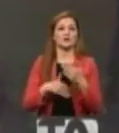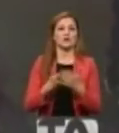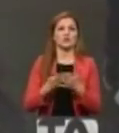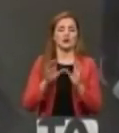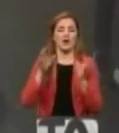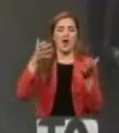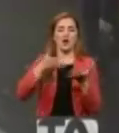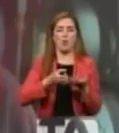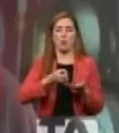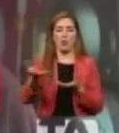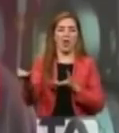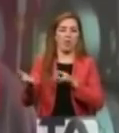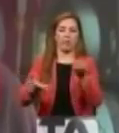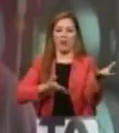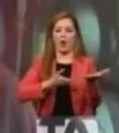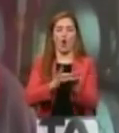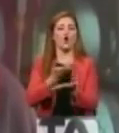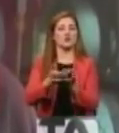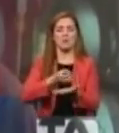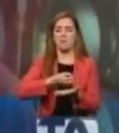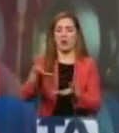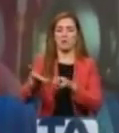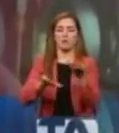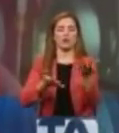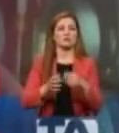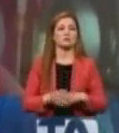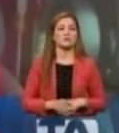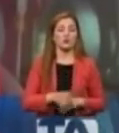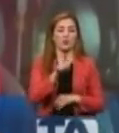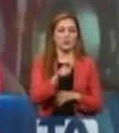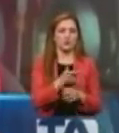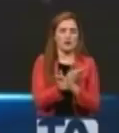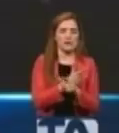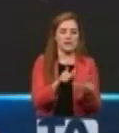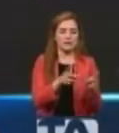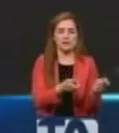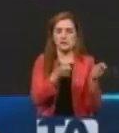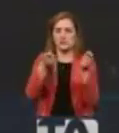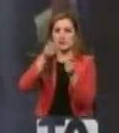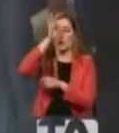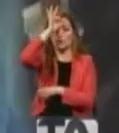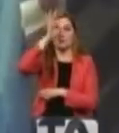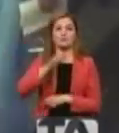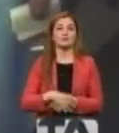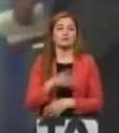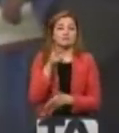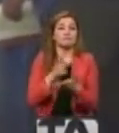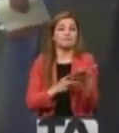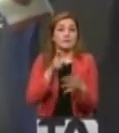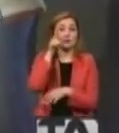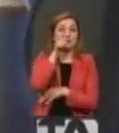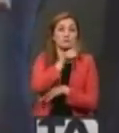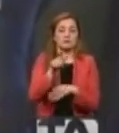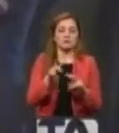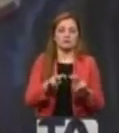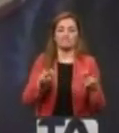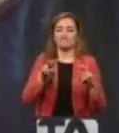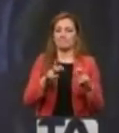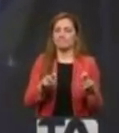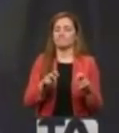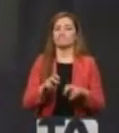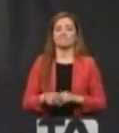partes de los vehículos. Se pudo liberar a la persona sin ningún problema. ¿Qué sucedió? Es lo que la fiscalía pretenderá develar con